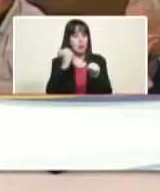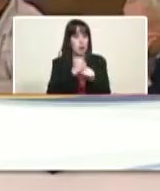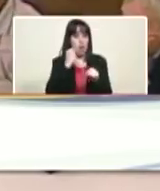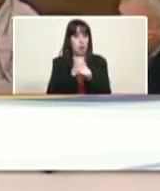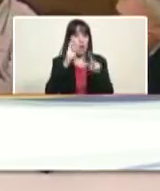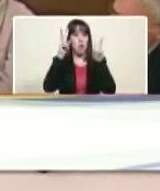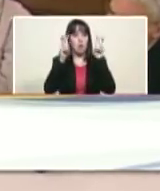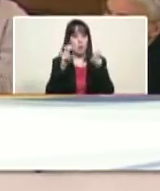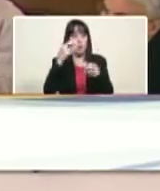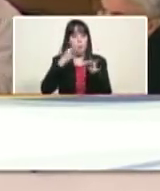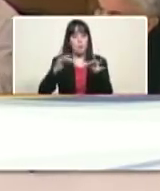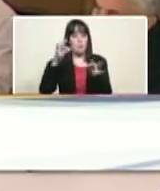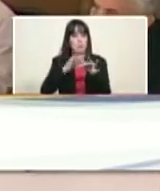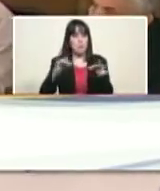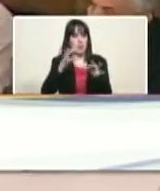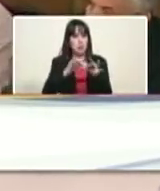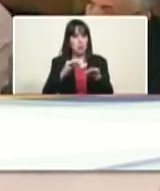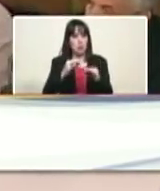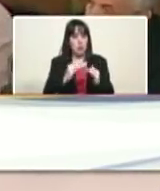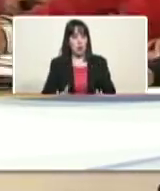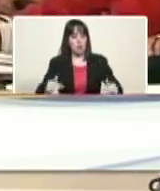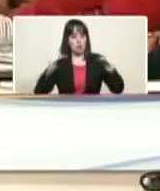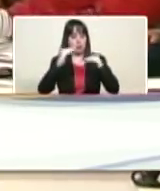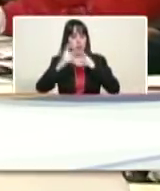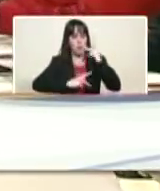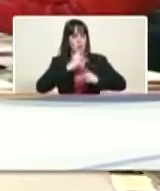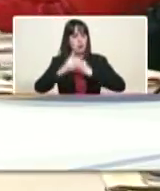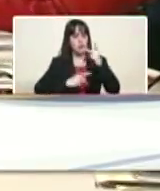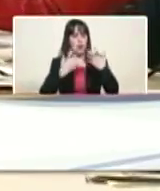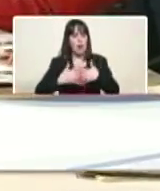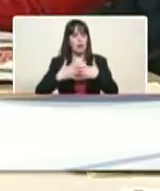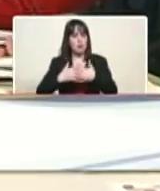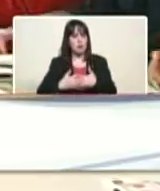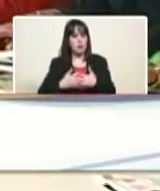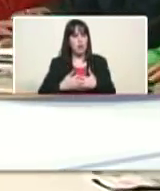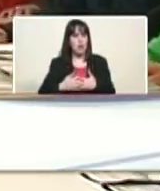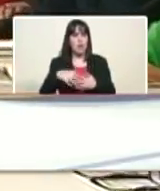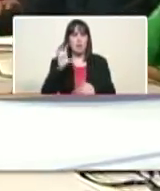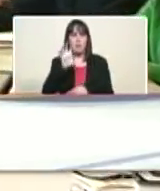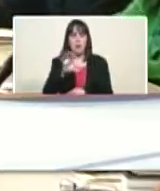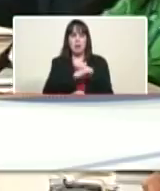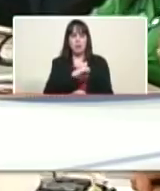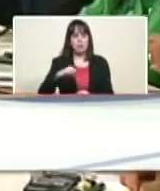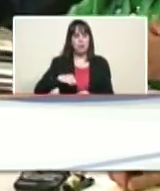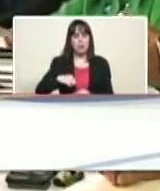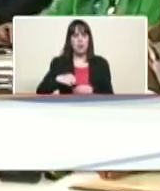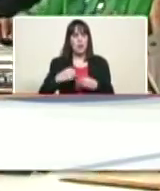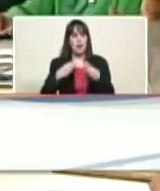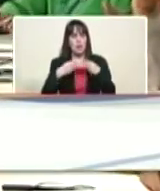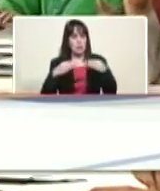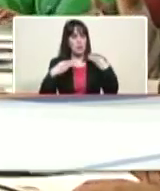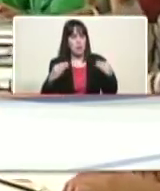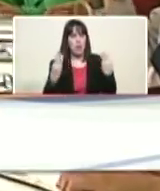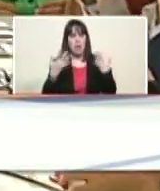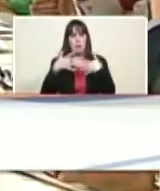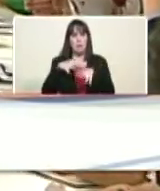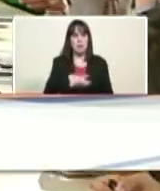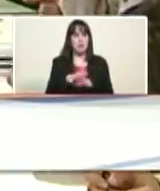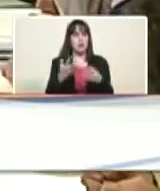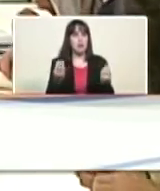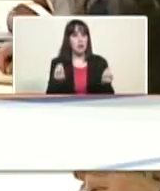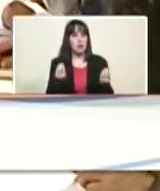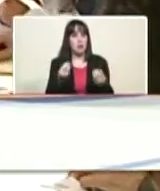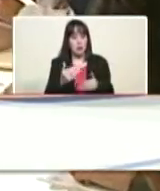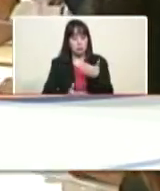la capacidad productiva de todas las industrias y sectores productivos del país, privados, públicos, mixtos, en avanzar, compañeros,